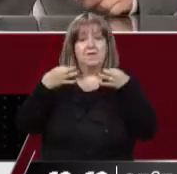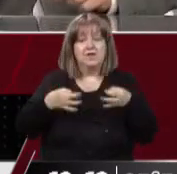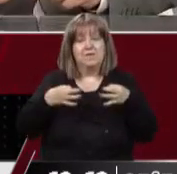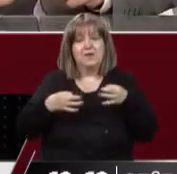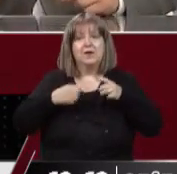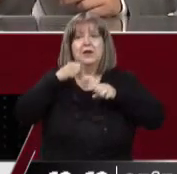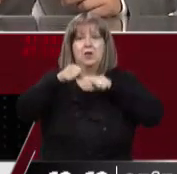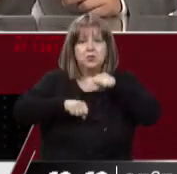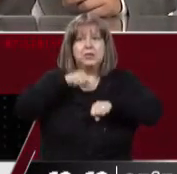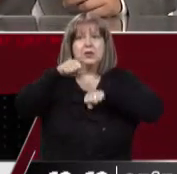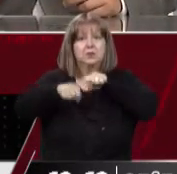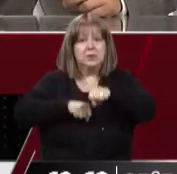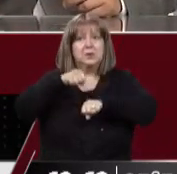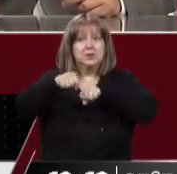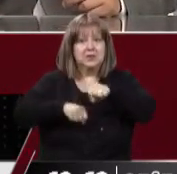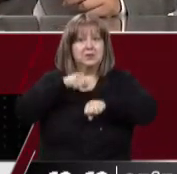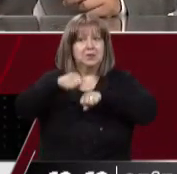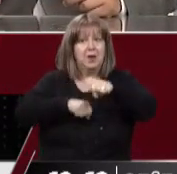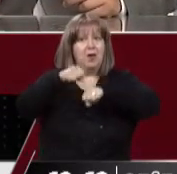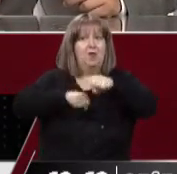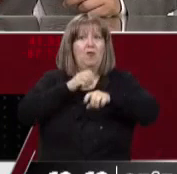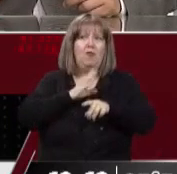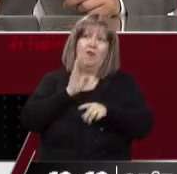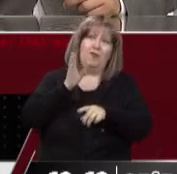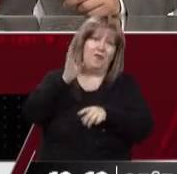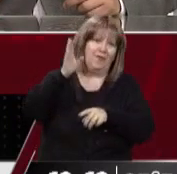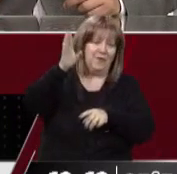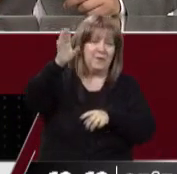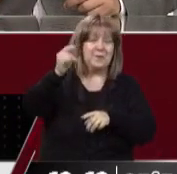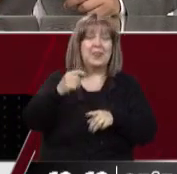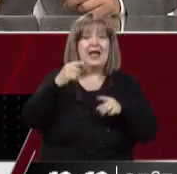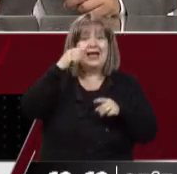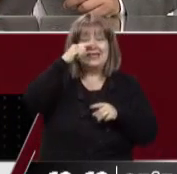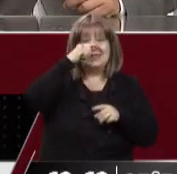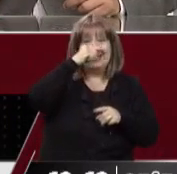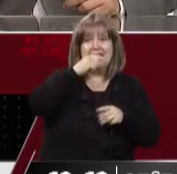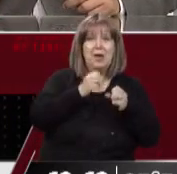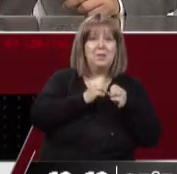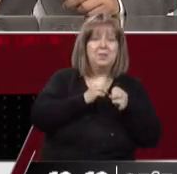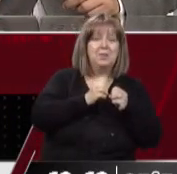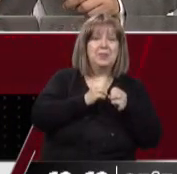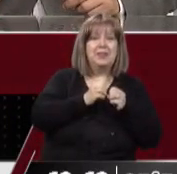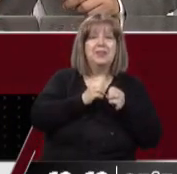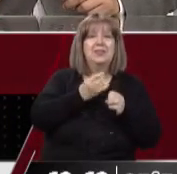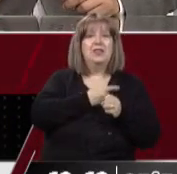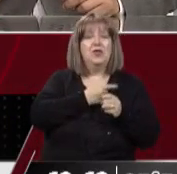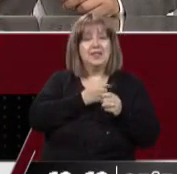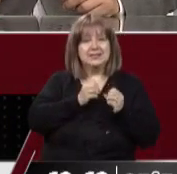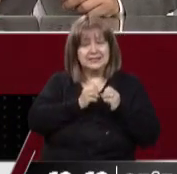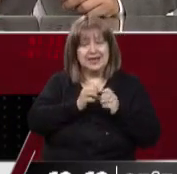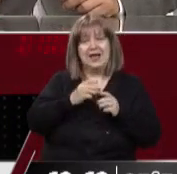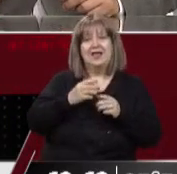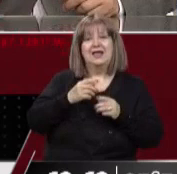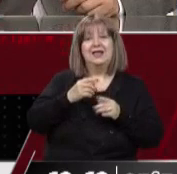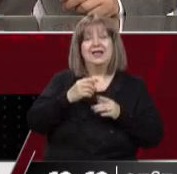Ha superado las expectativas que teníamos de esta, sí, de esta travesía. El 7, bueno, salimos desde de